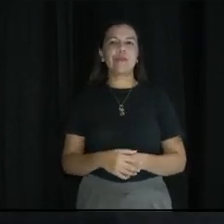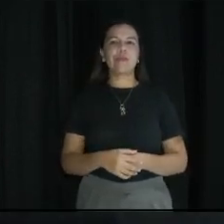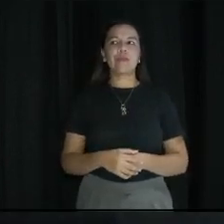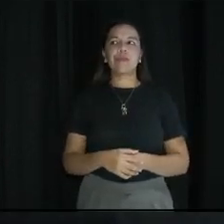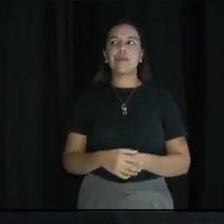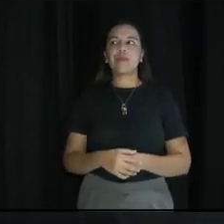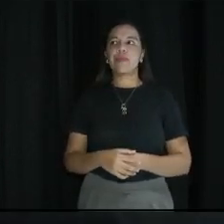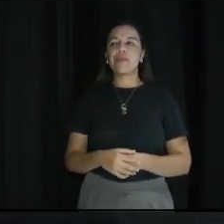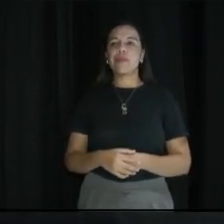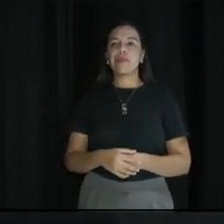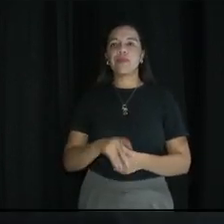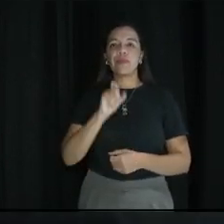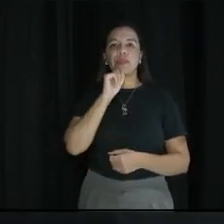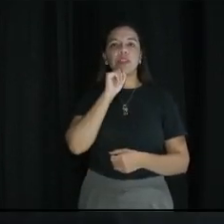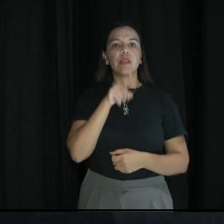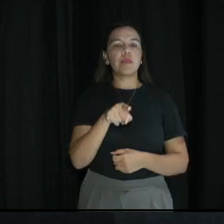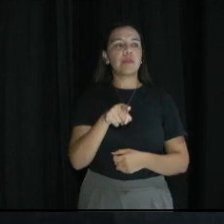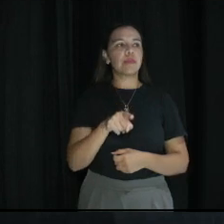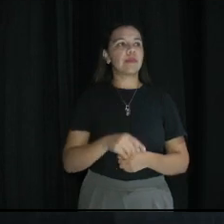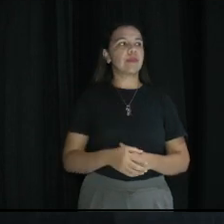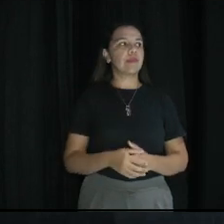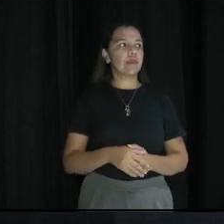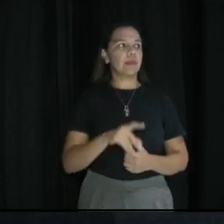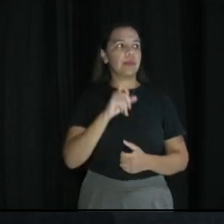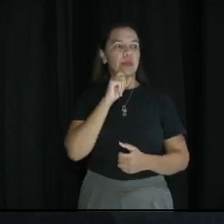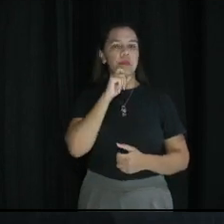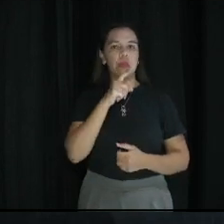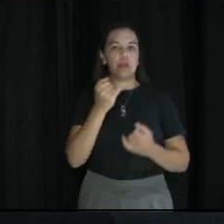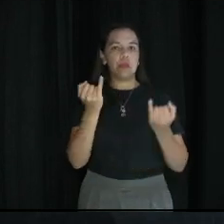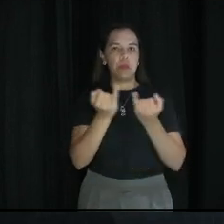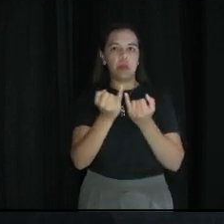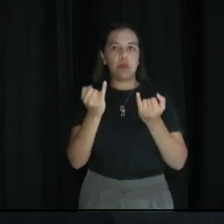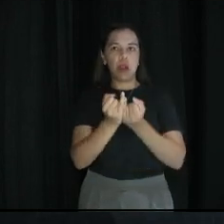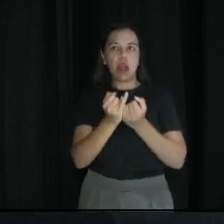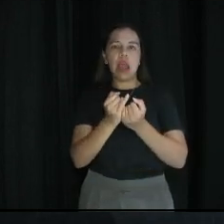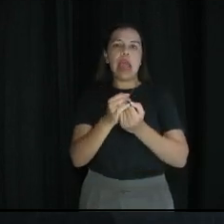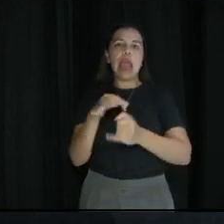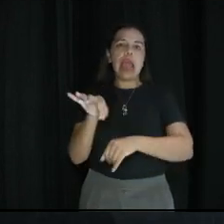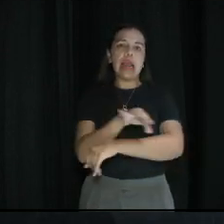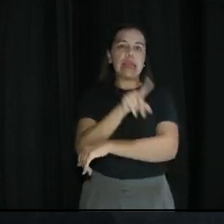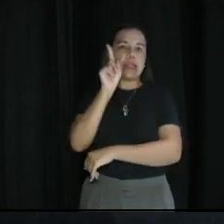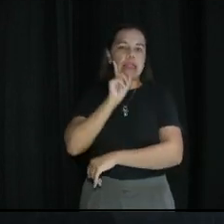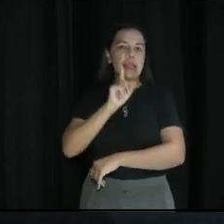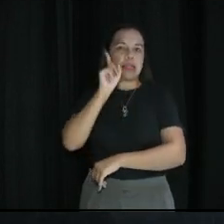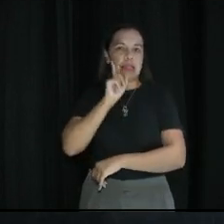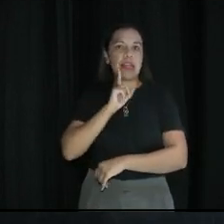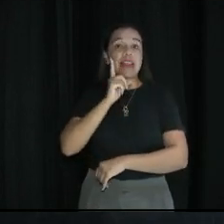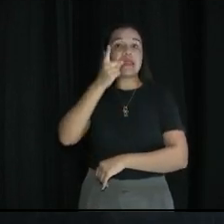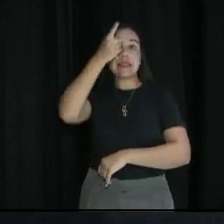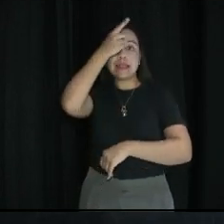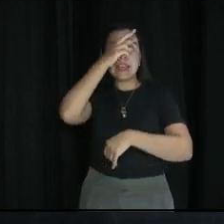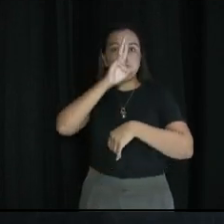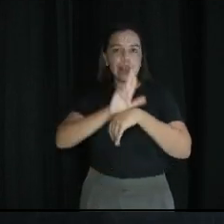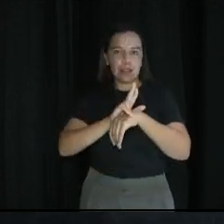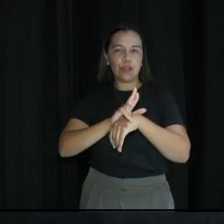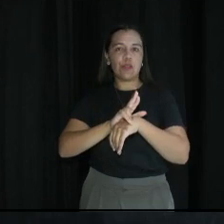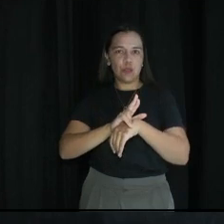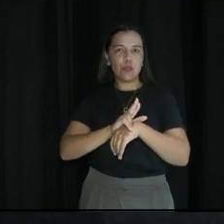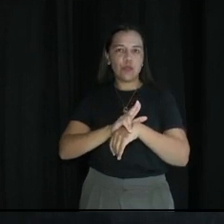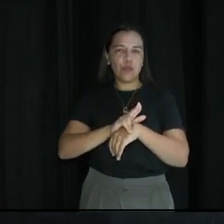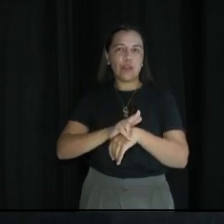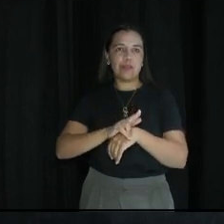y también aquí por parte de la arquitecta Sonia Mejía, como directora de este tan bello